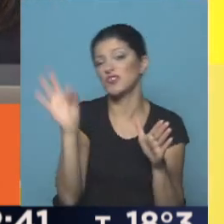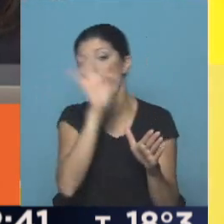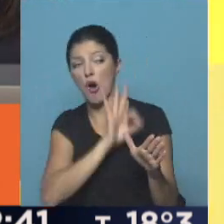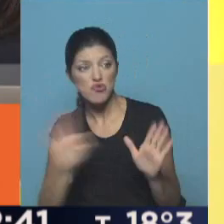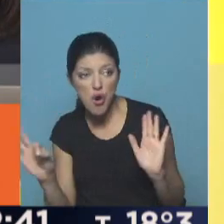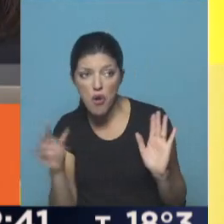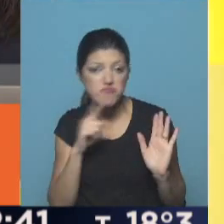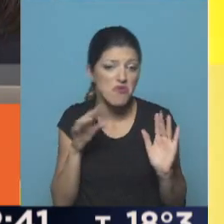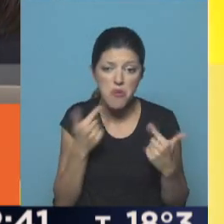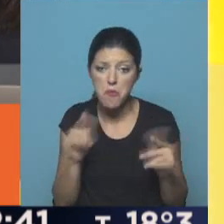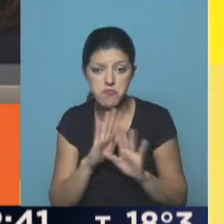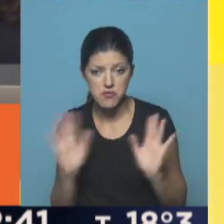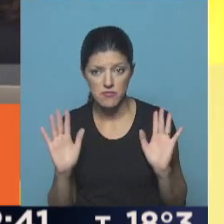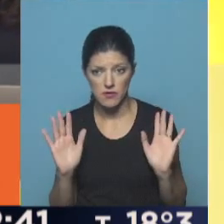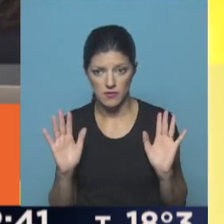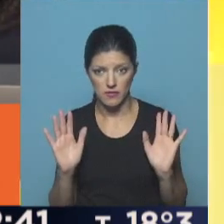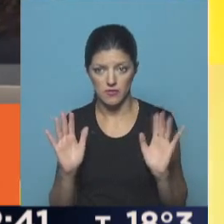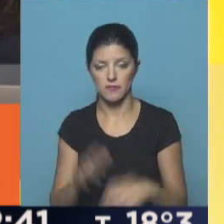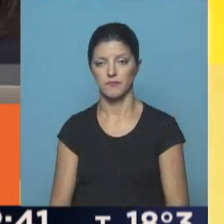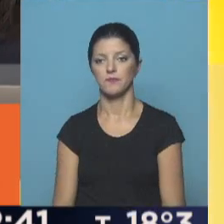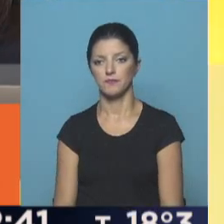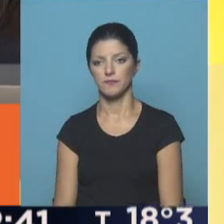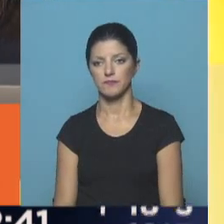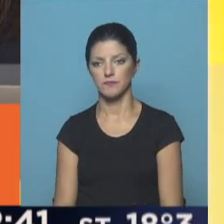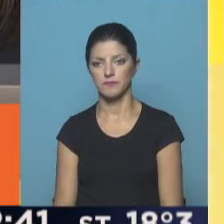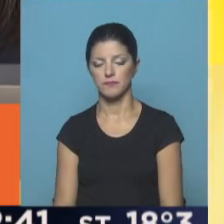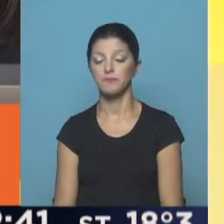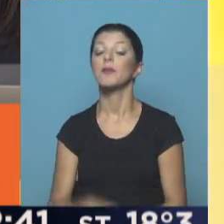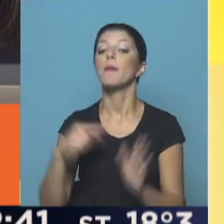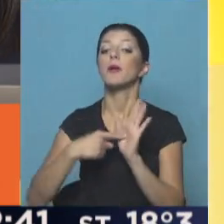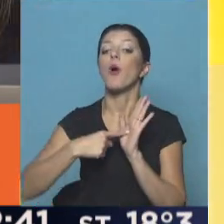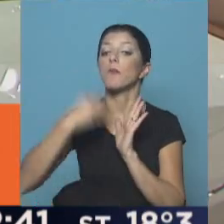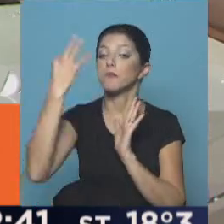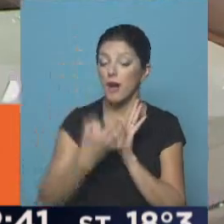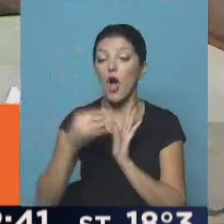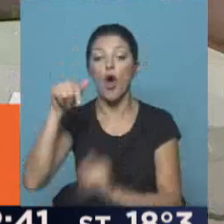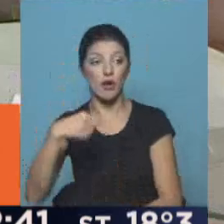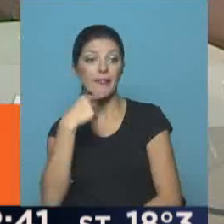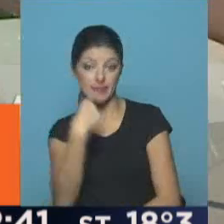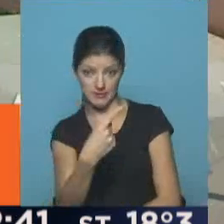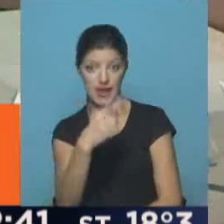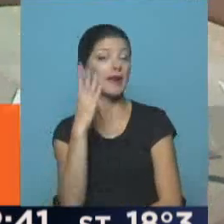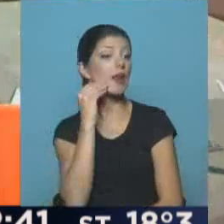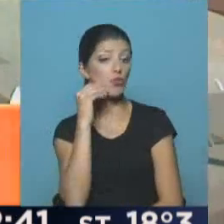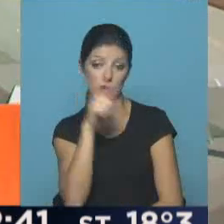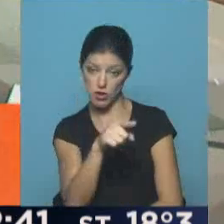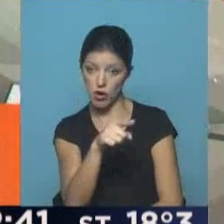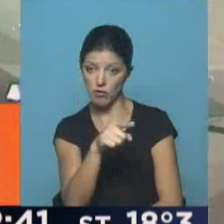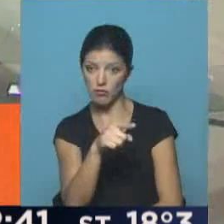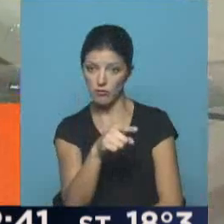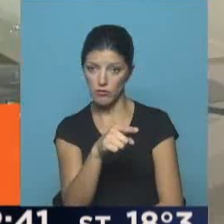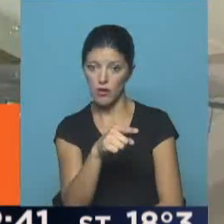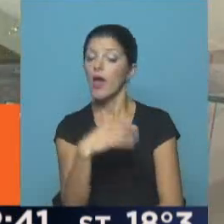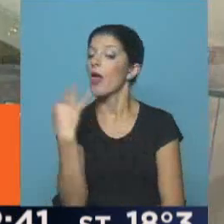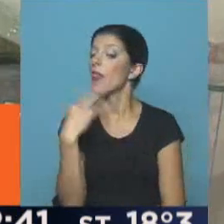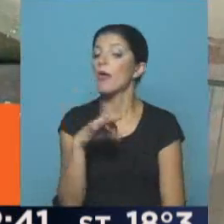o si, qué liderazgo pretende. Lo cierto es que hoy le están diciendo que el Reino Unido se encuentra en condiciones de